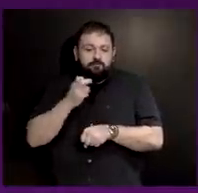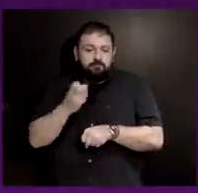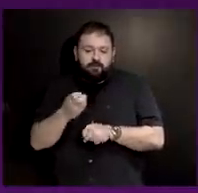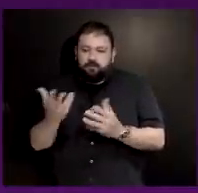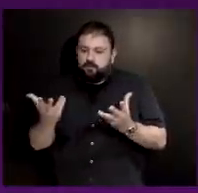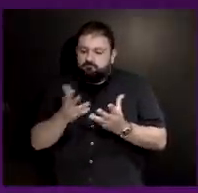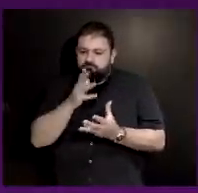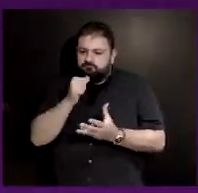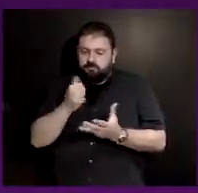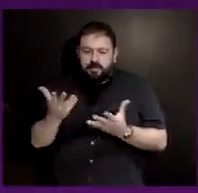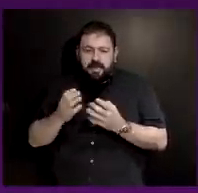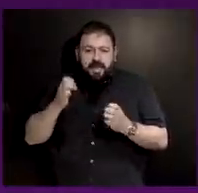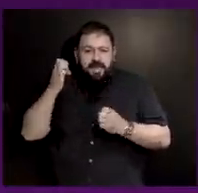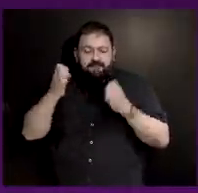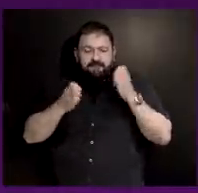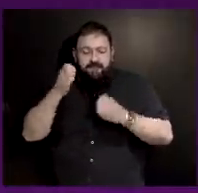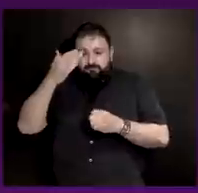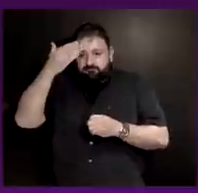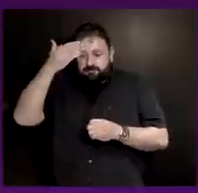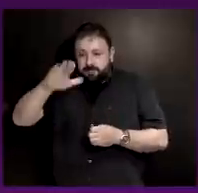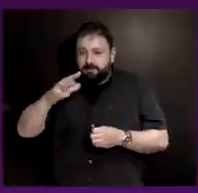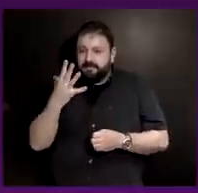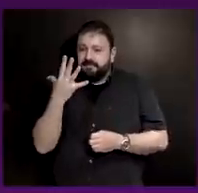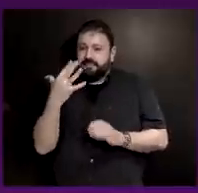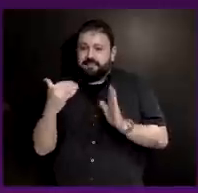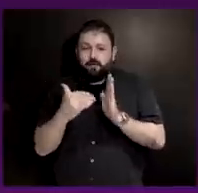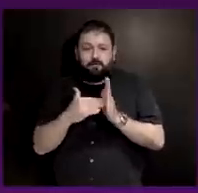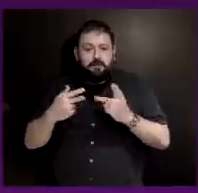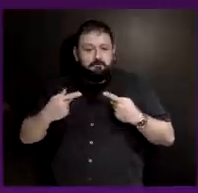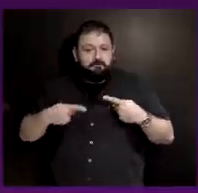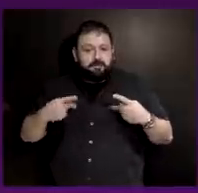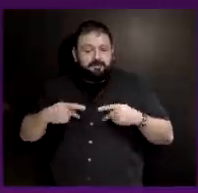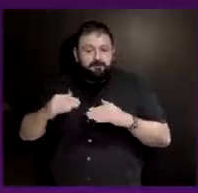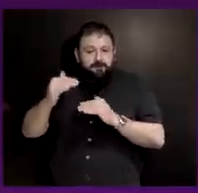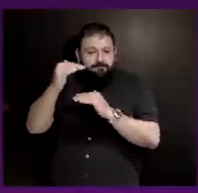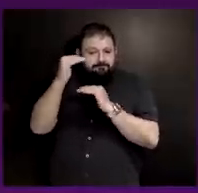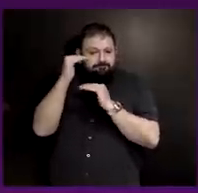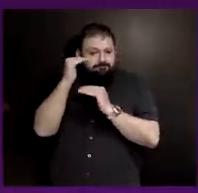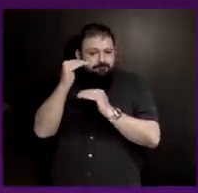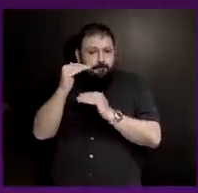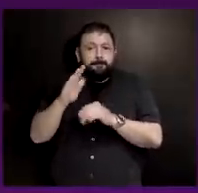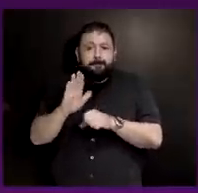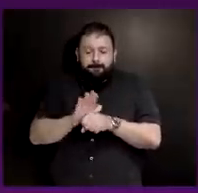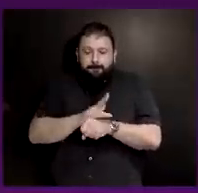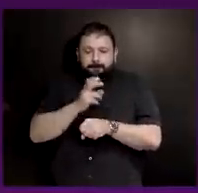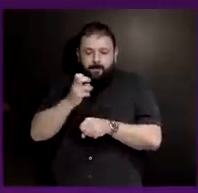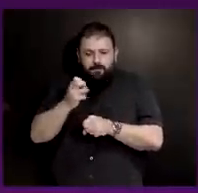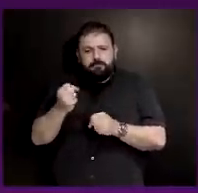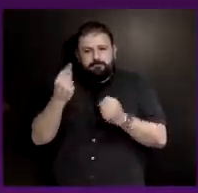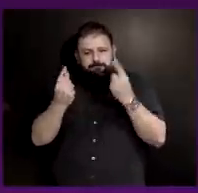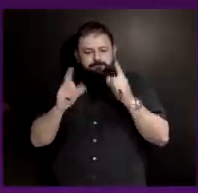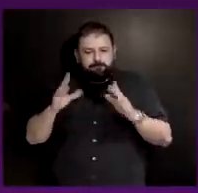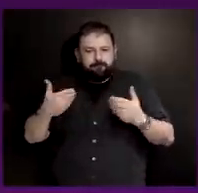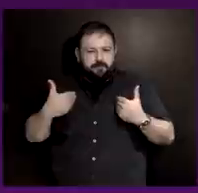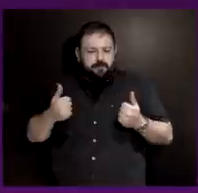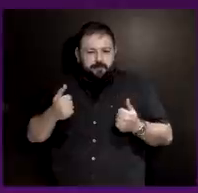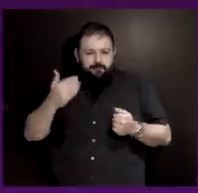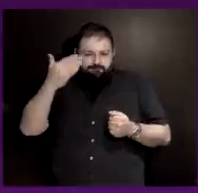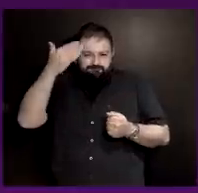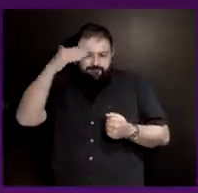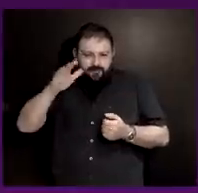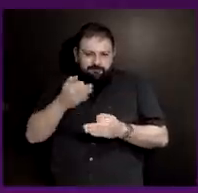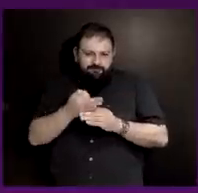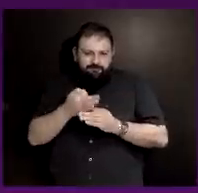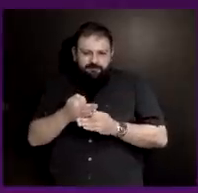un evento mayor de 5,000 personas, y creo que eso lo estamos viviendo todos y lo están entendiendo ustedes muy bien. Y vamos a